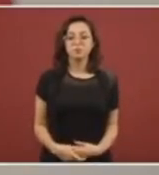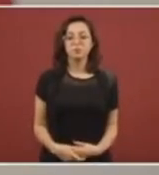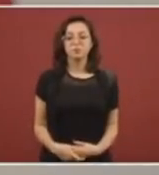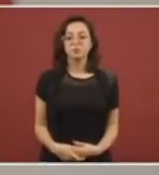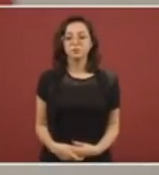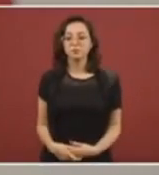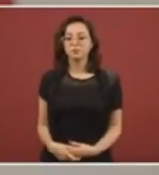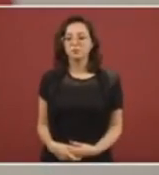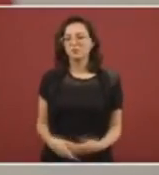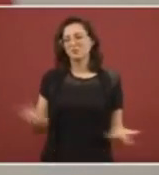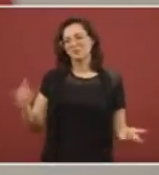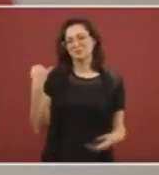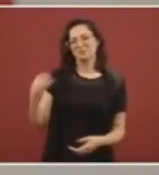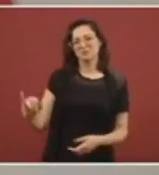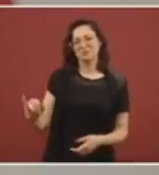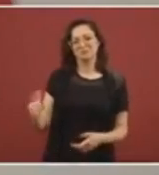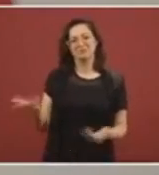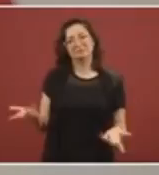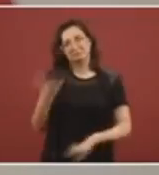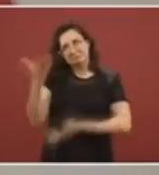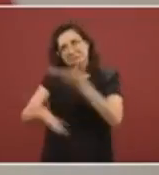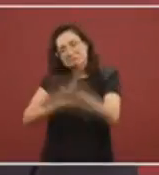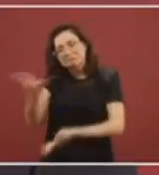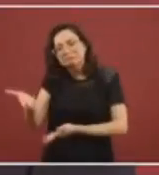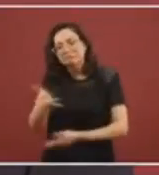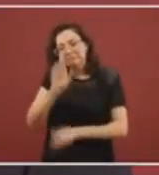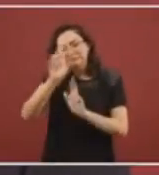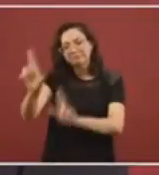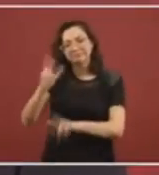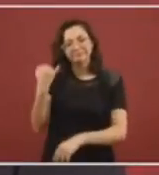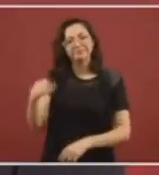sean menos ridículos, con todo respeto.